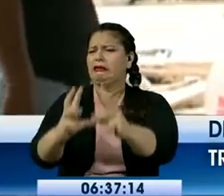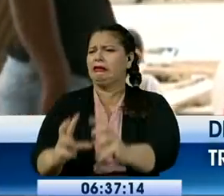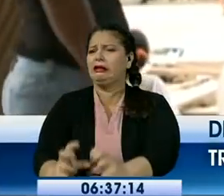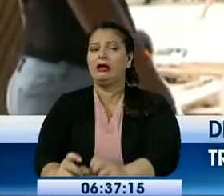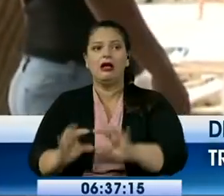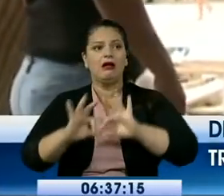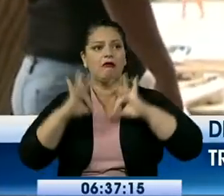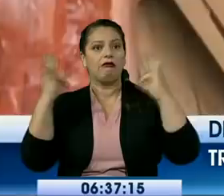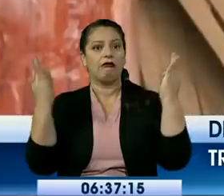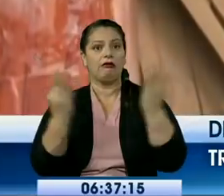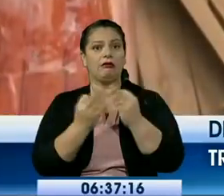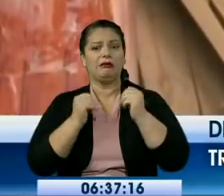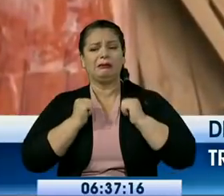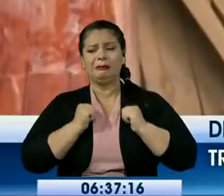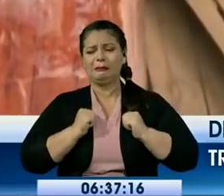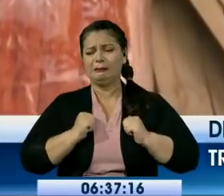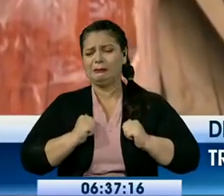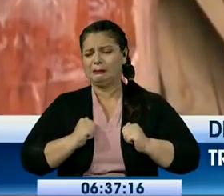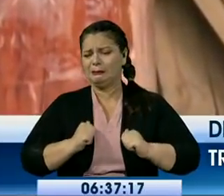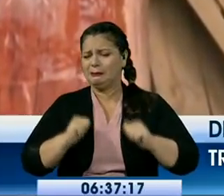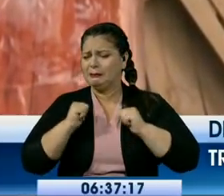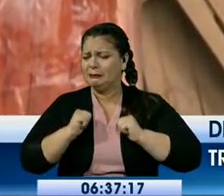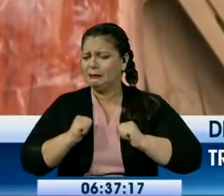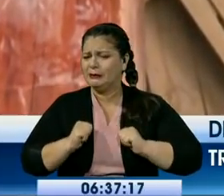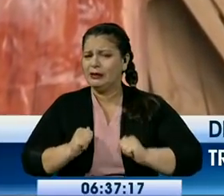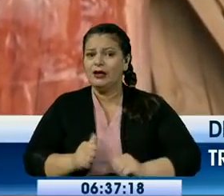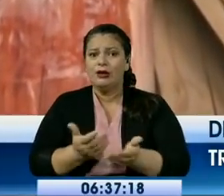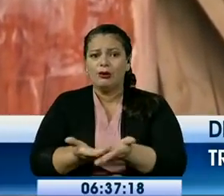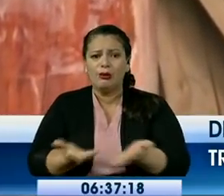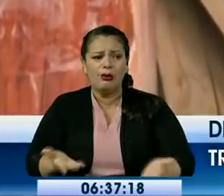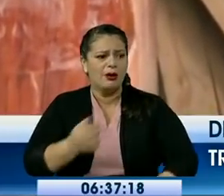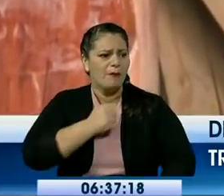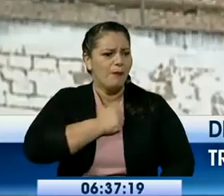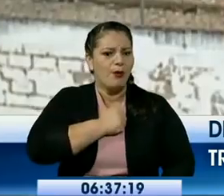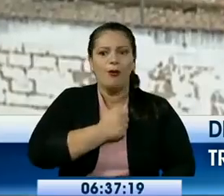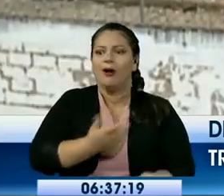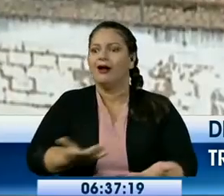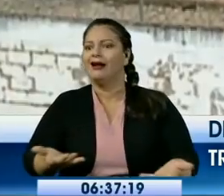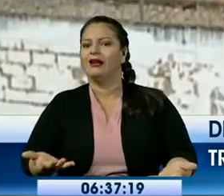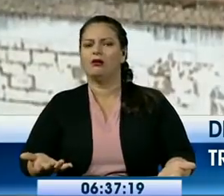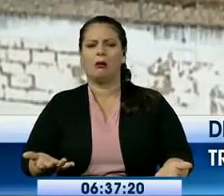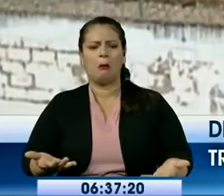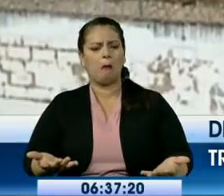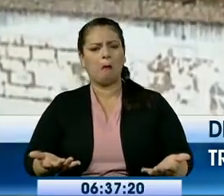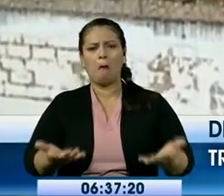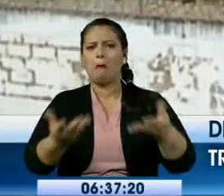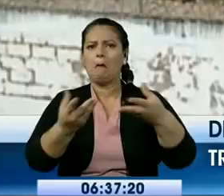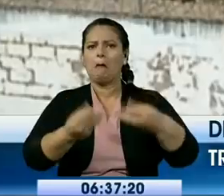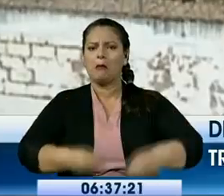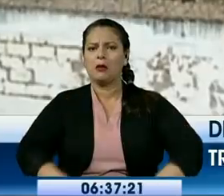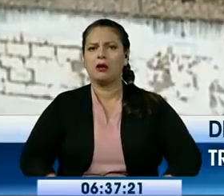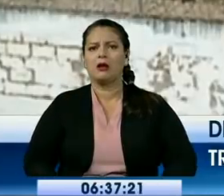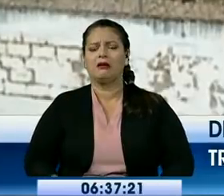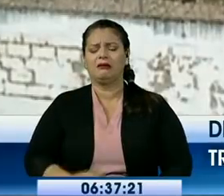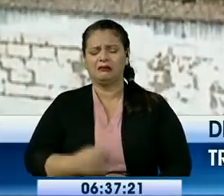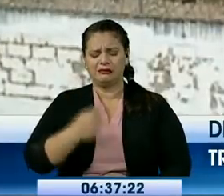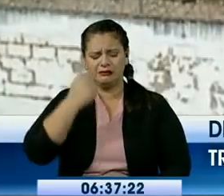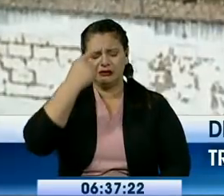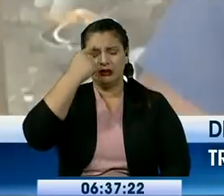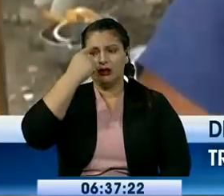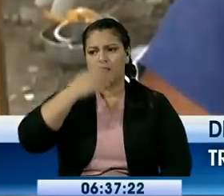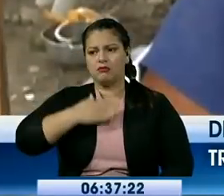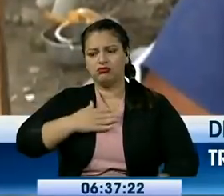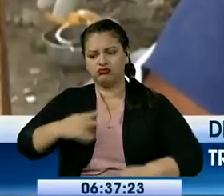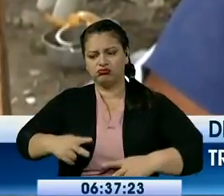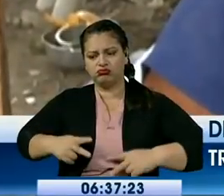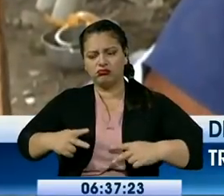prácticamente lo perdieron todo. En medio de la destrucción agradecían que estaban vivos, aunque lo material se llevó el carro bomba. ¿Cuántos nos